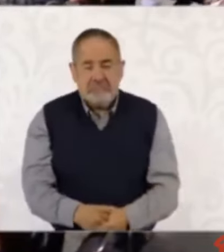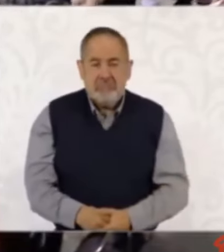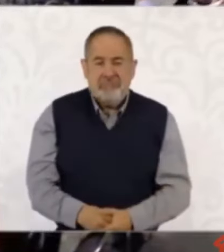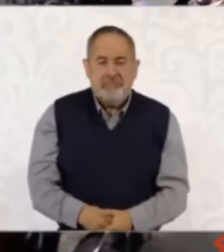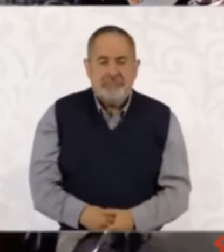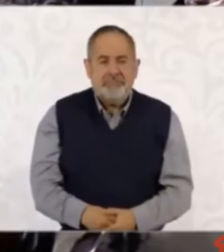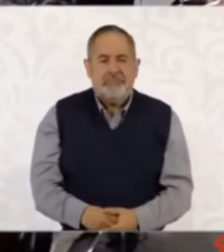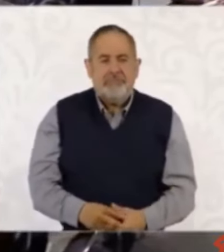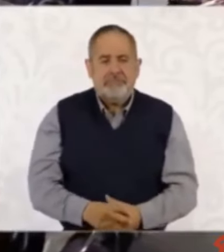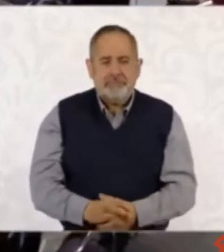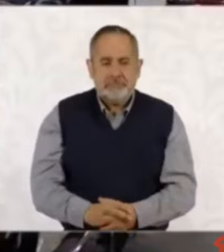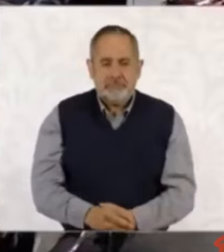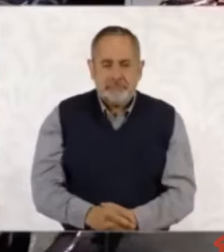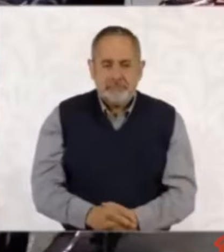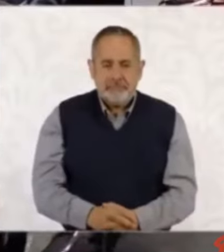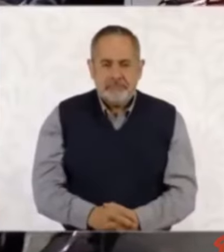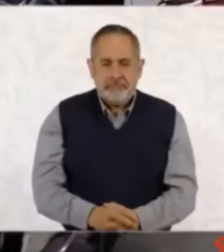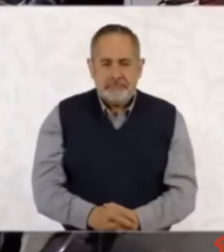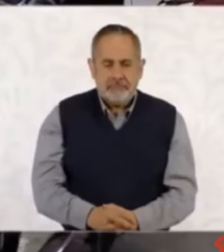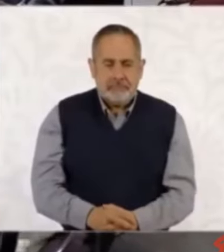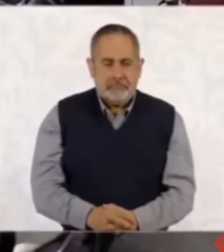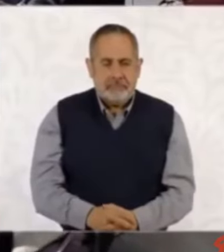Vamos.